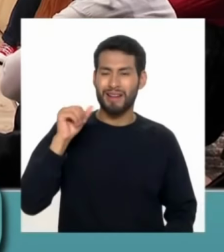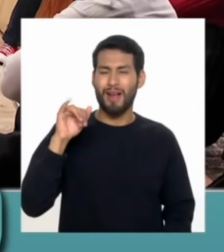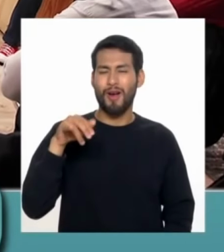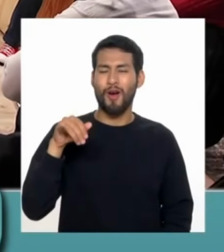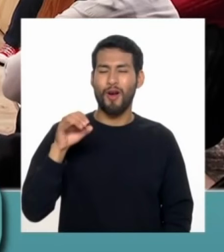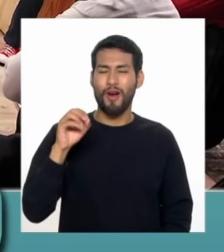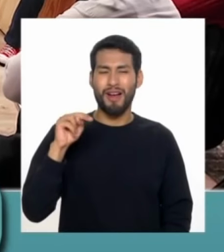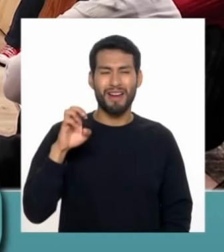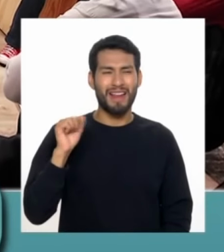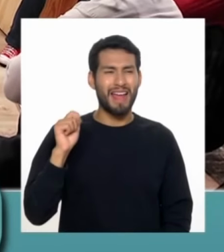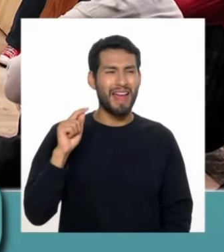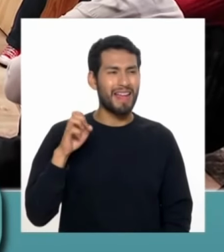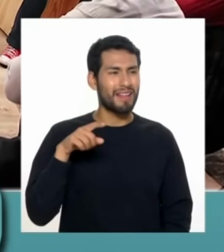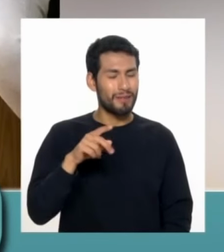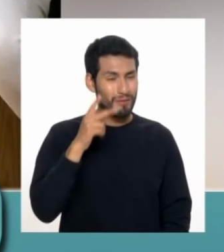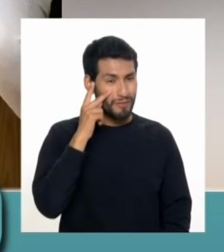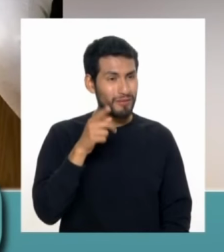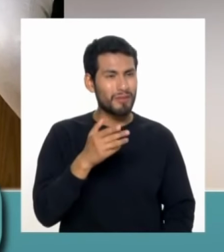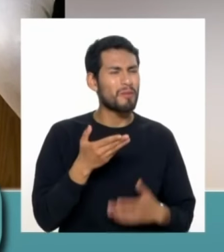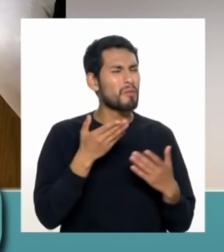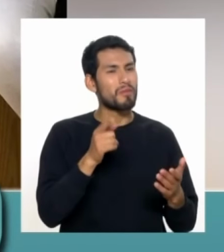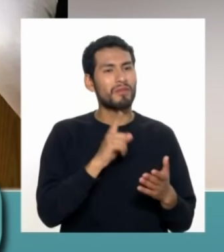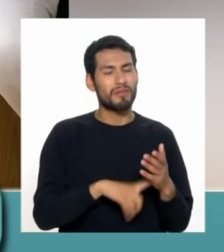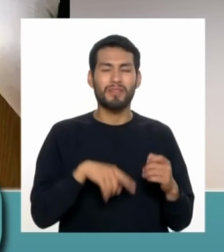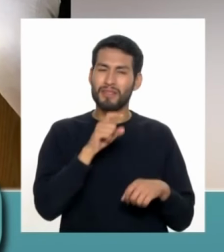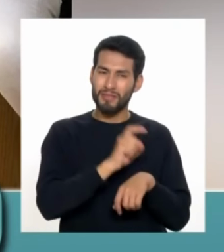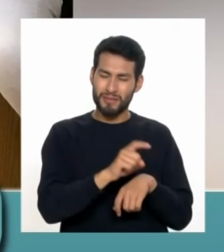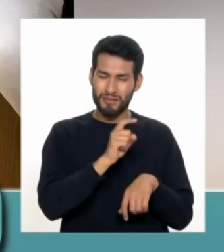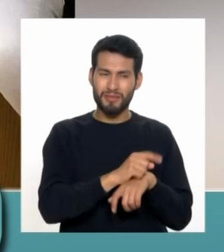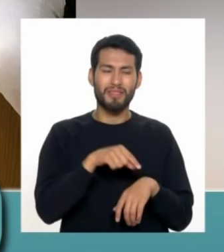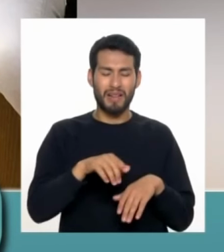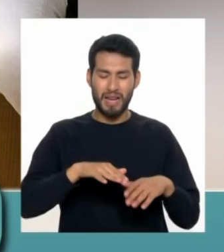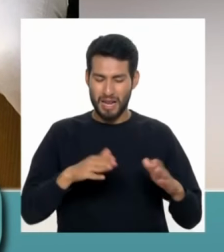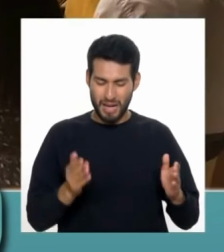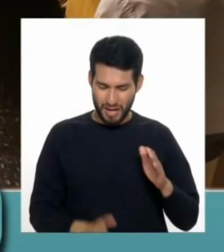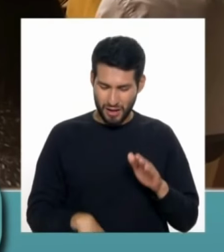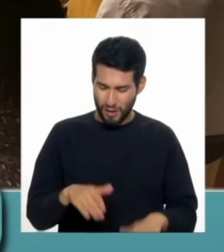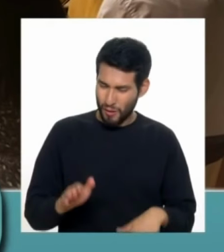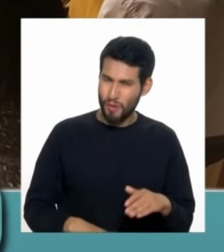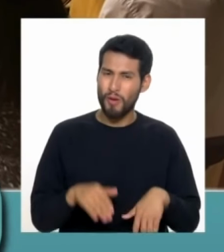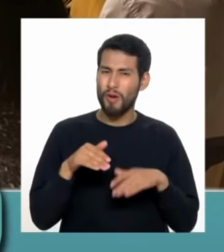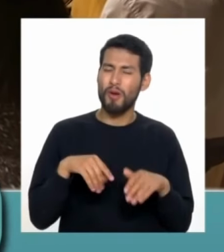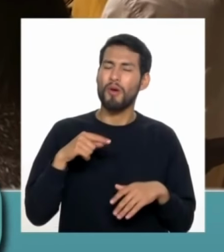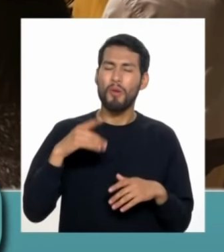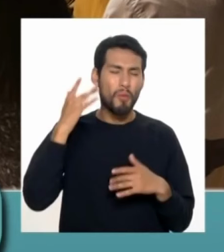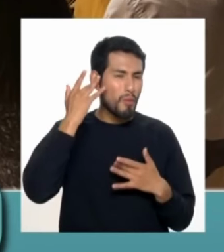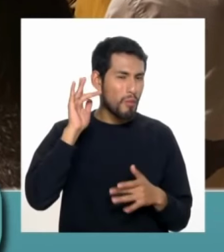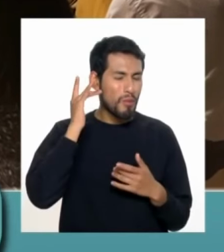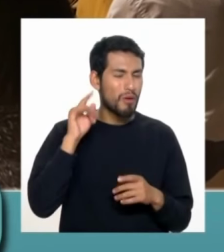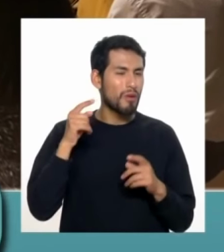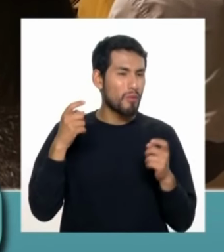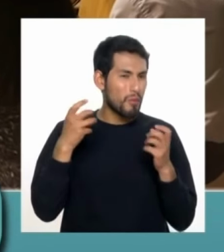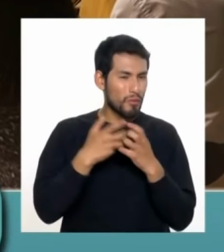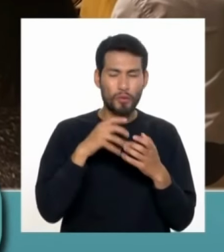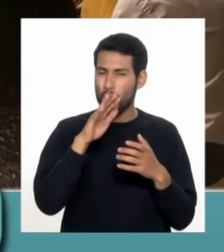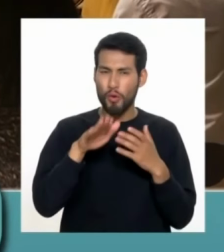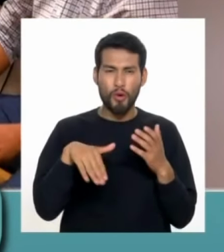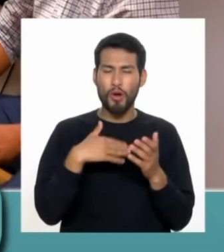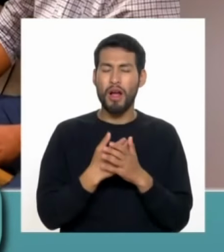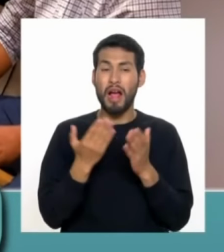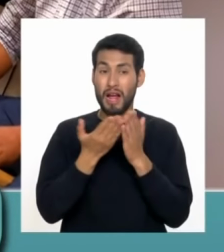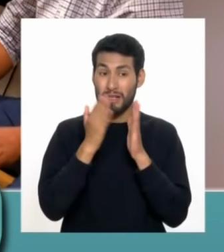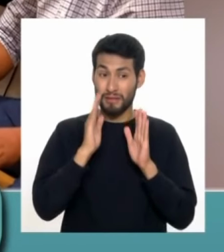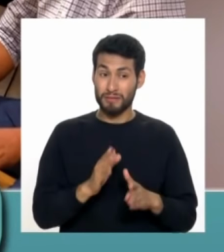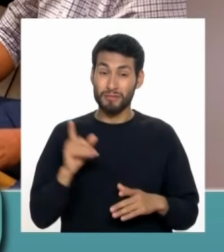viendo, no es una propuesta de enseñanza del cajón peruano con teoría musical. Es decir, todos los alumnos